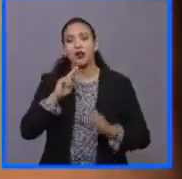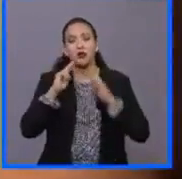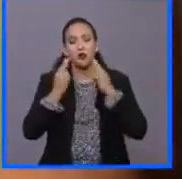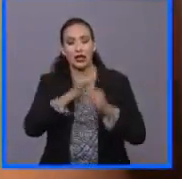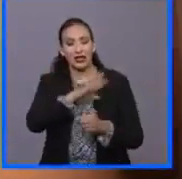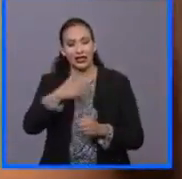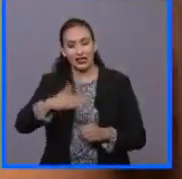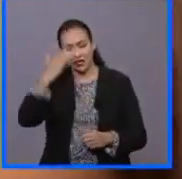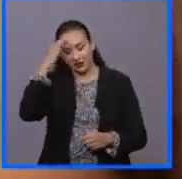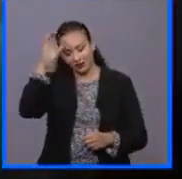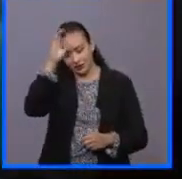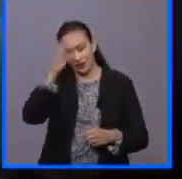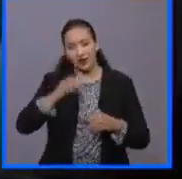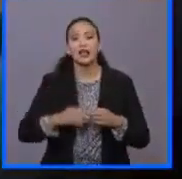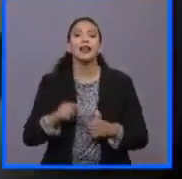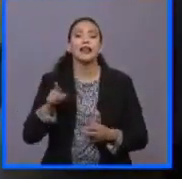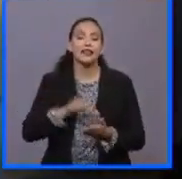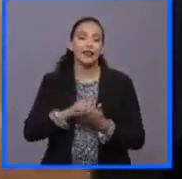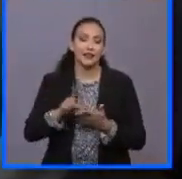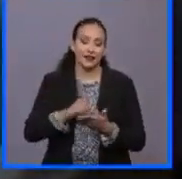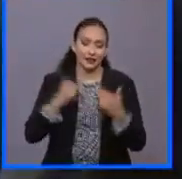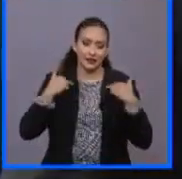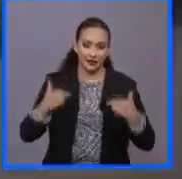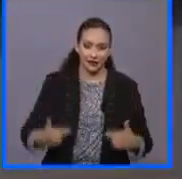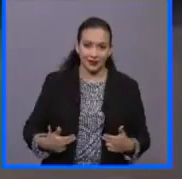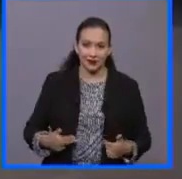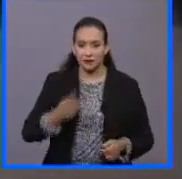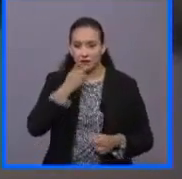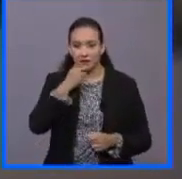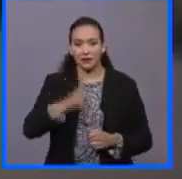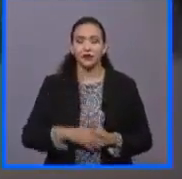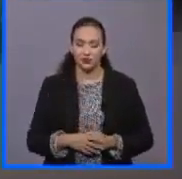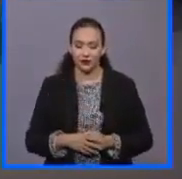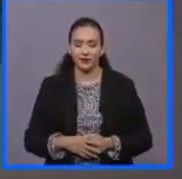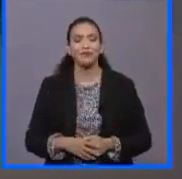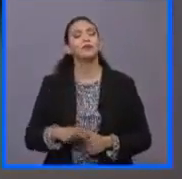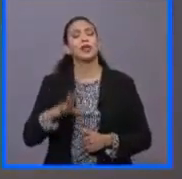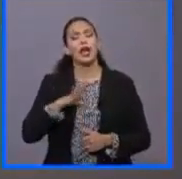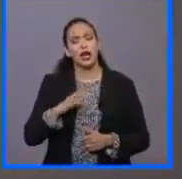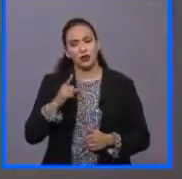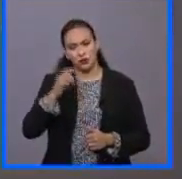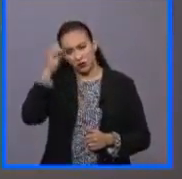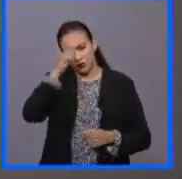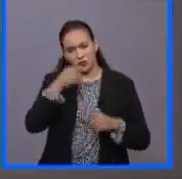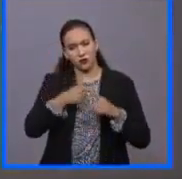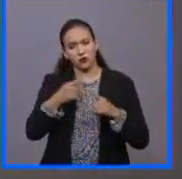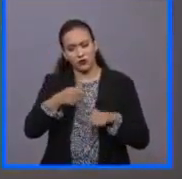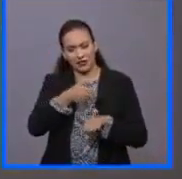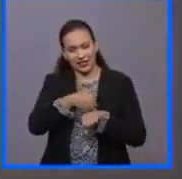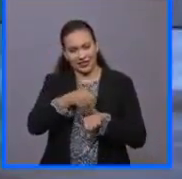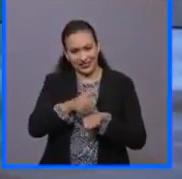de Conocimiento Científico y Derechos Humanos. En la contradicción de criterios